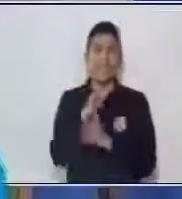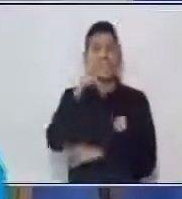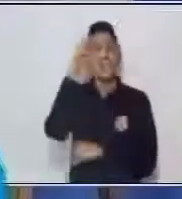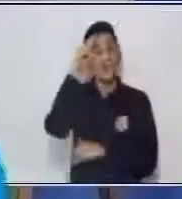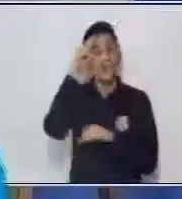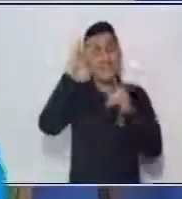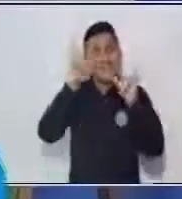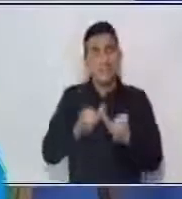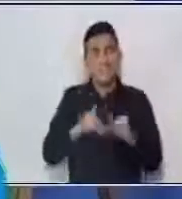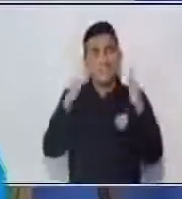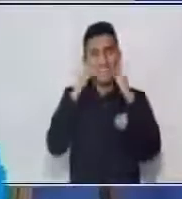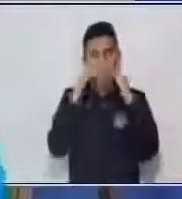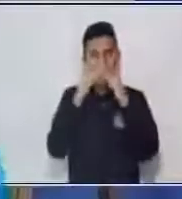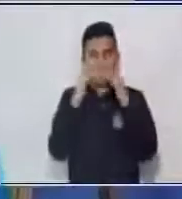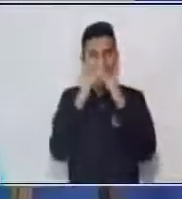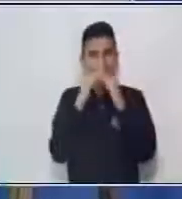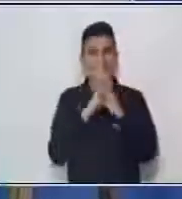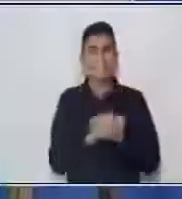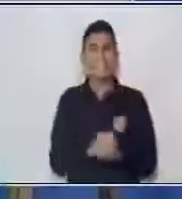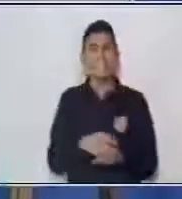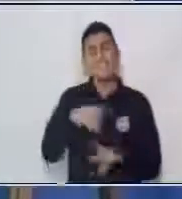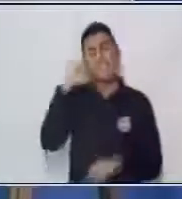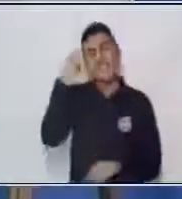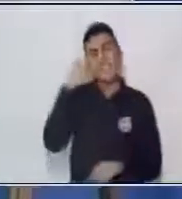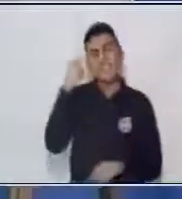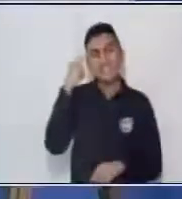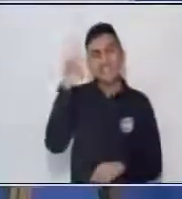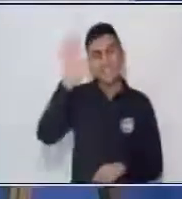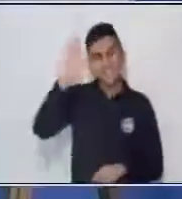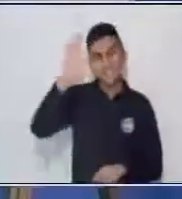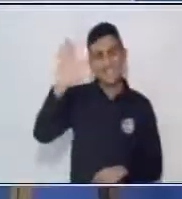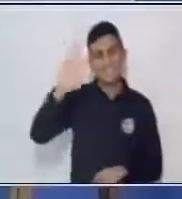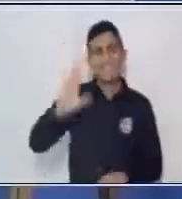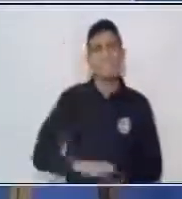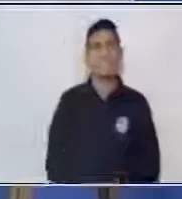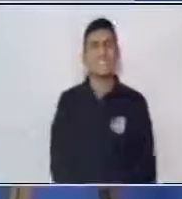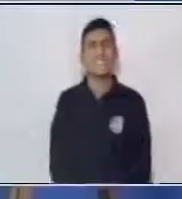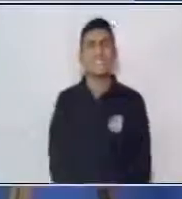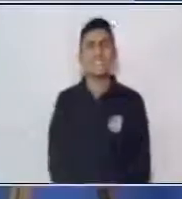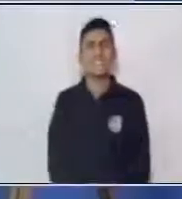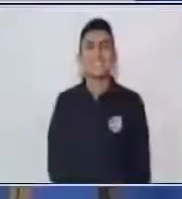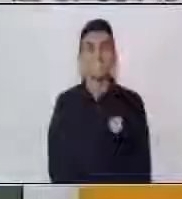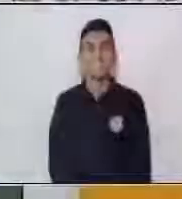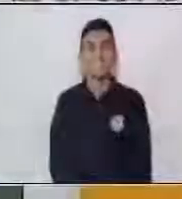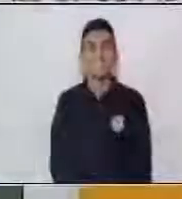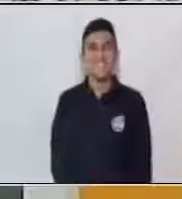Recuerda, quédate en casa y nos veremos en una próxima oportunidad. Hasta pronto.